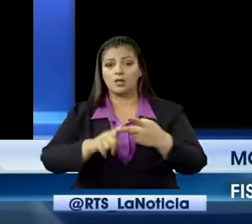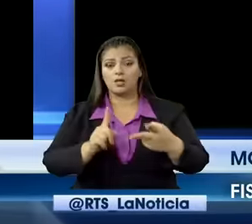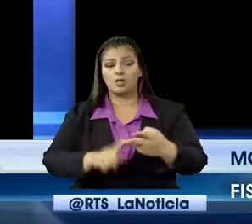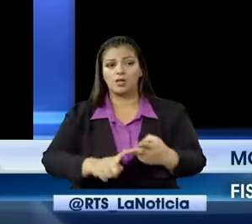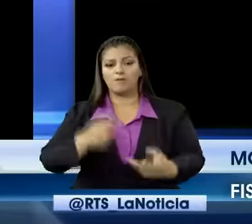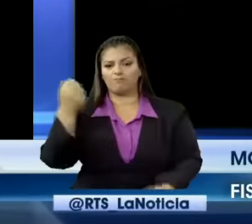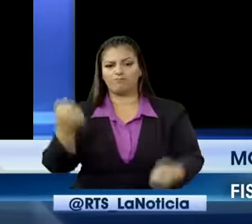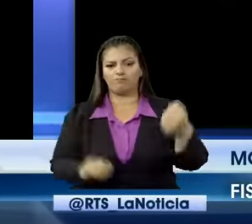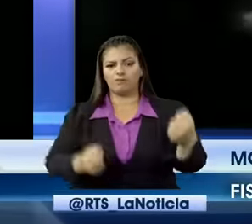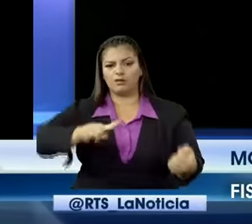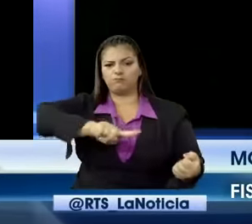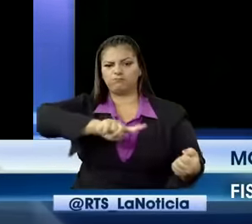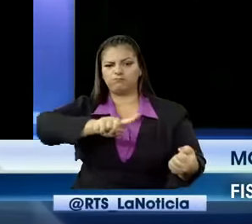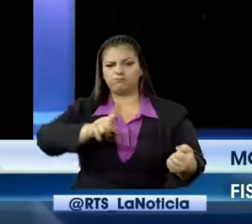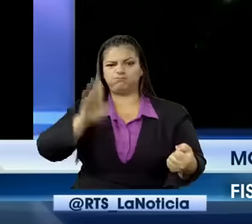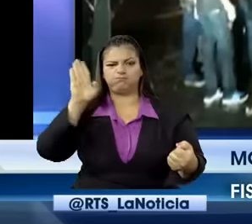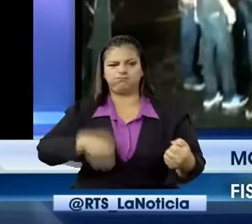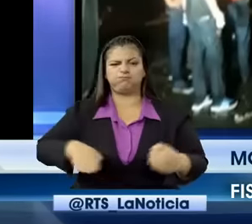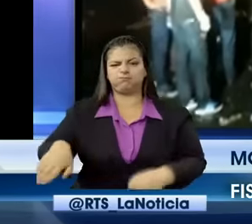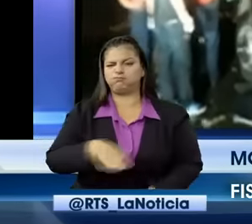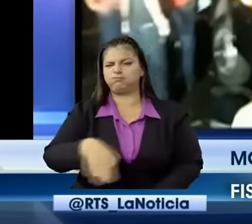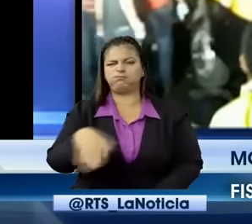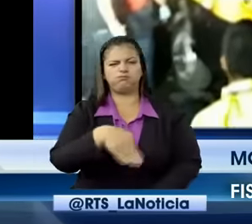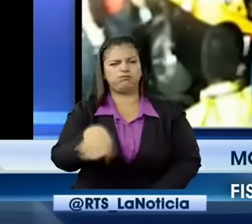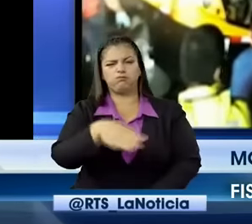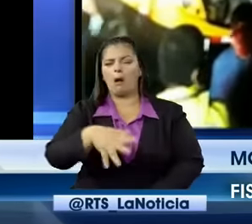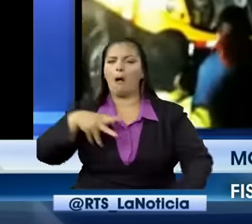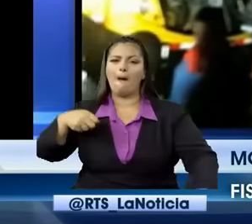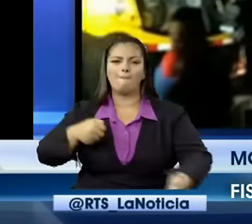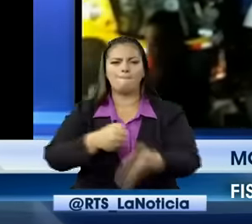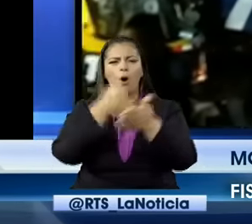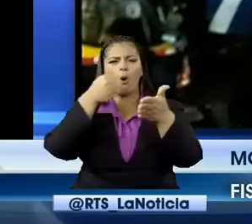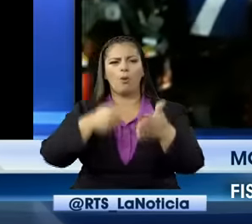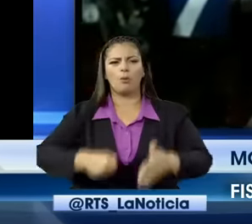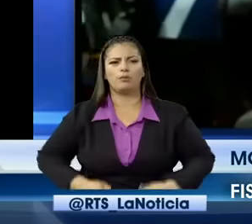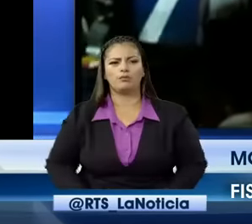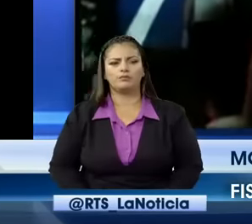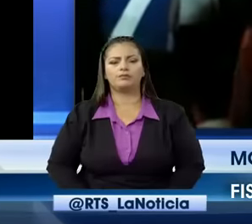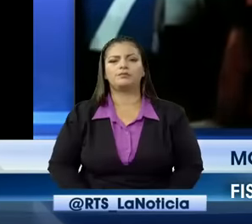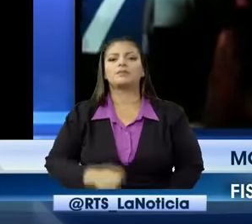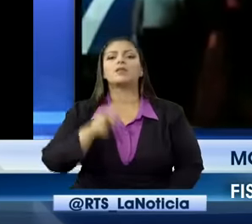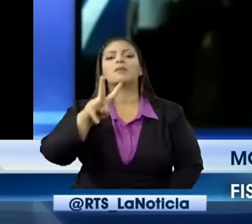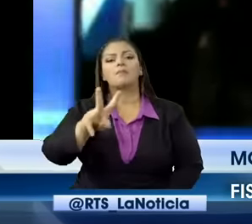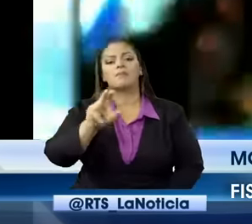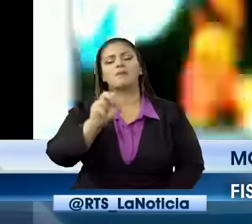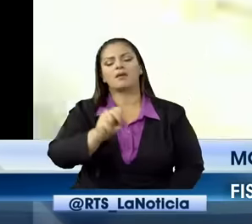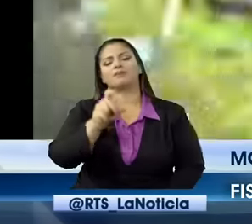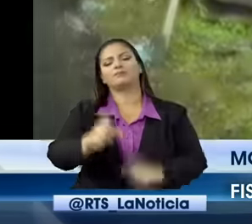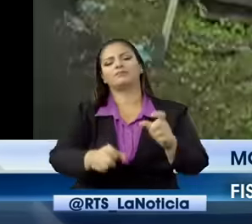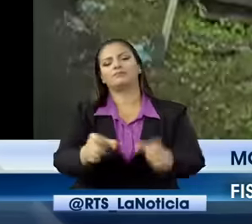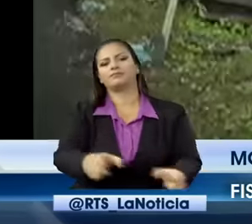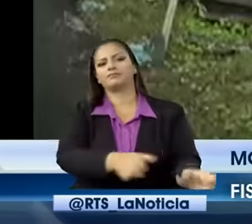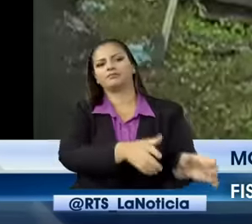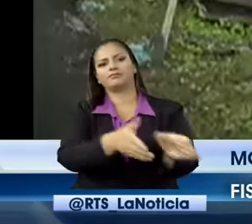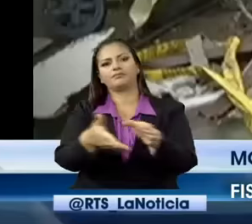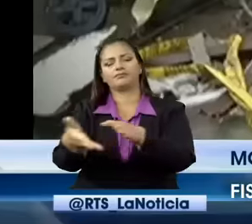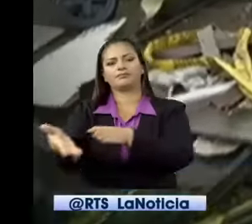contribuyó a que se dé este lamentable accidente que como repito ha cobrado la vida de 20 seres